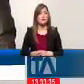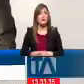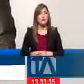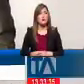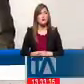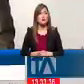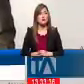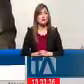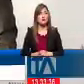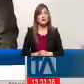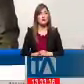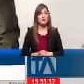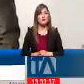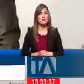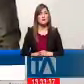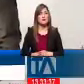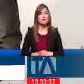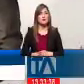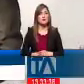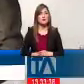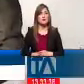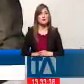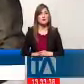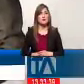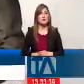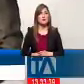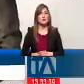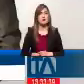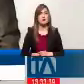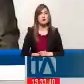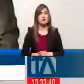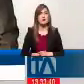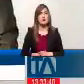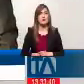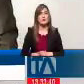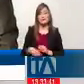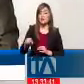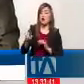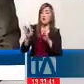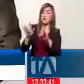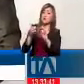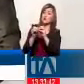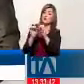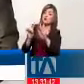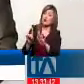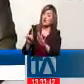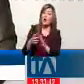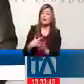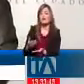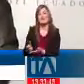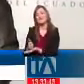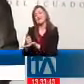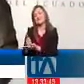posibilidad, no queremos tampoco el premio Consuelo a las migajas. Realmente lo lamentable fue que le